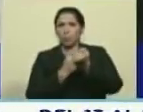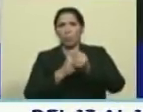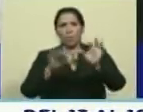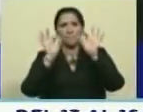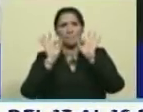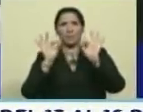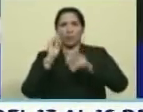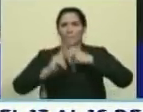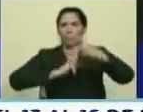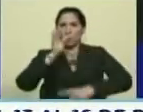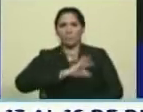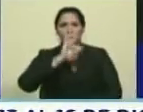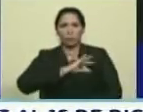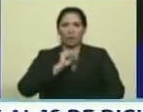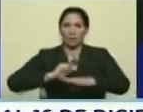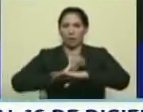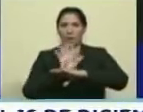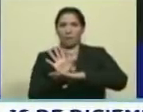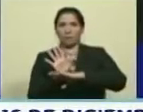los programas sociales del ALBA.